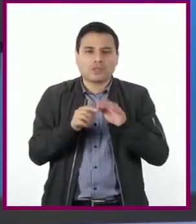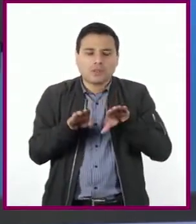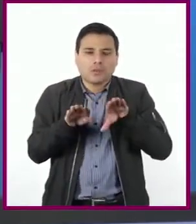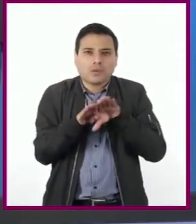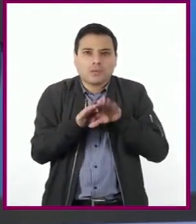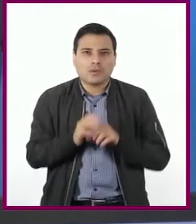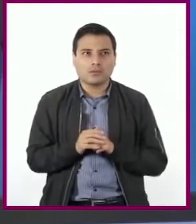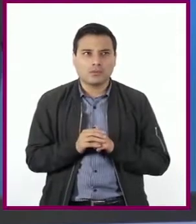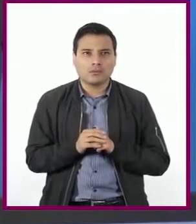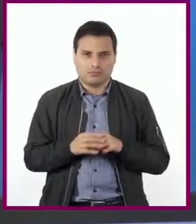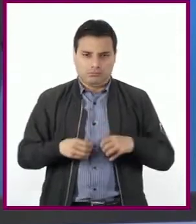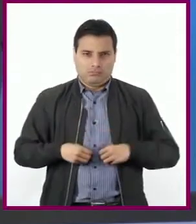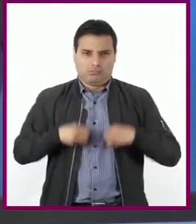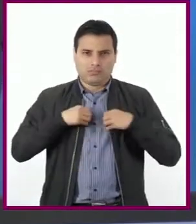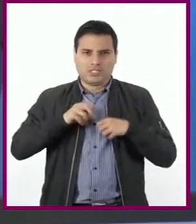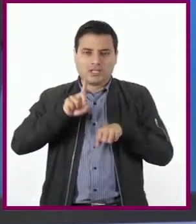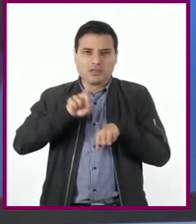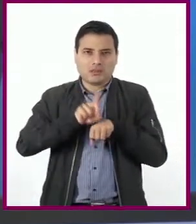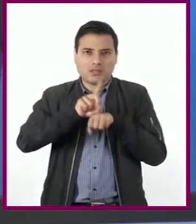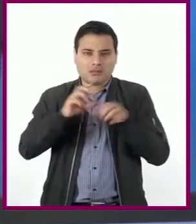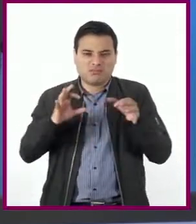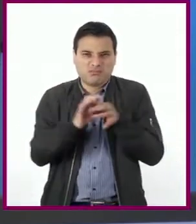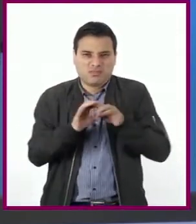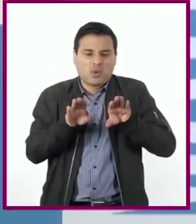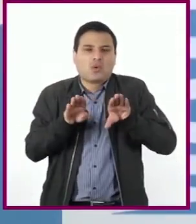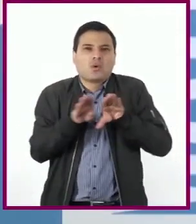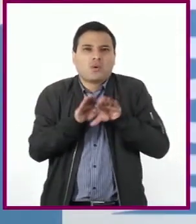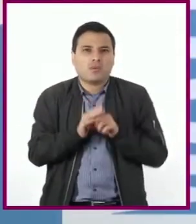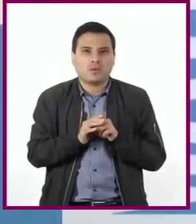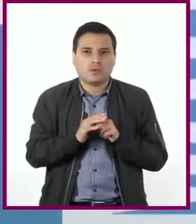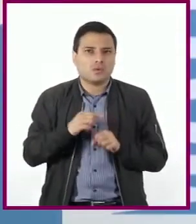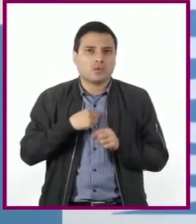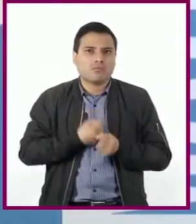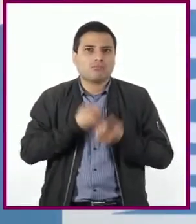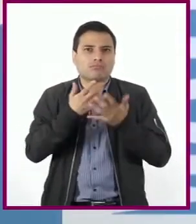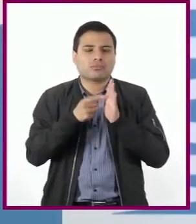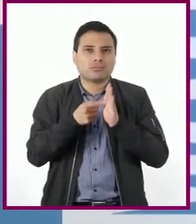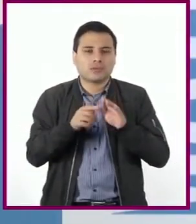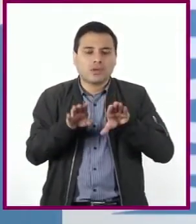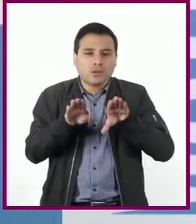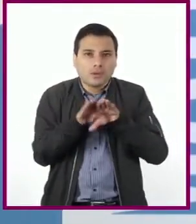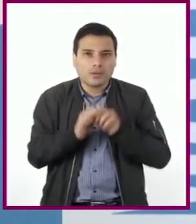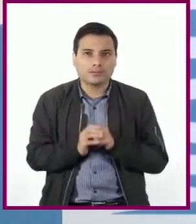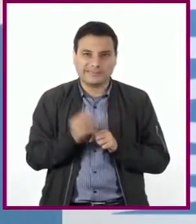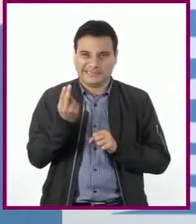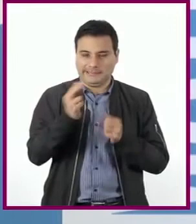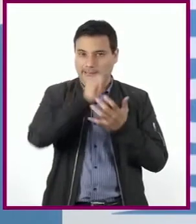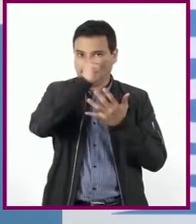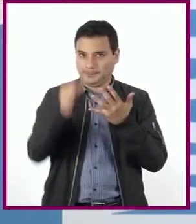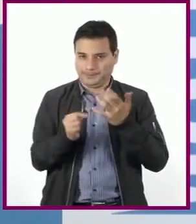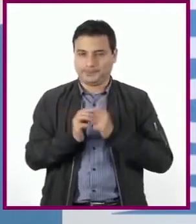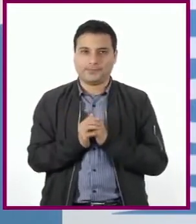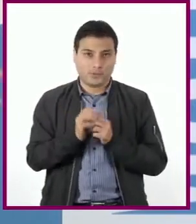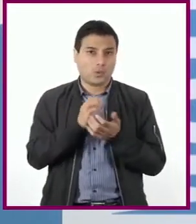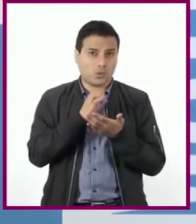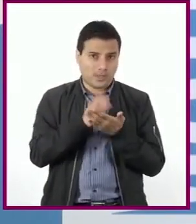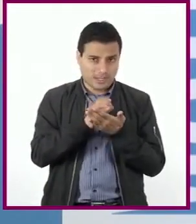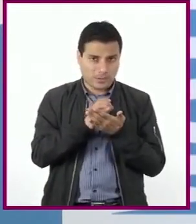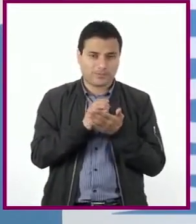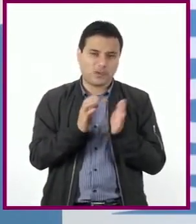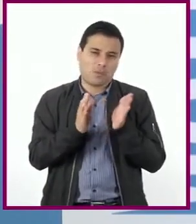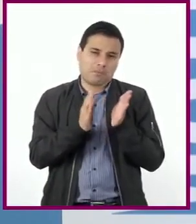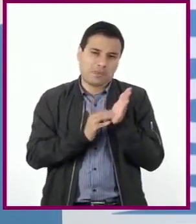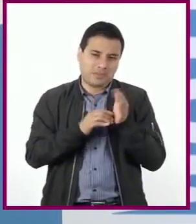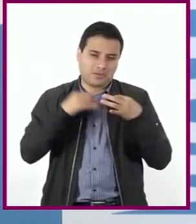qué se usan en la vida cotidiana y cómo las expresamos. Para esta sesión necesitarás cuaderno o papel